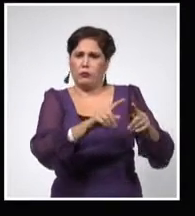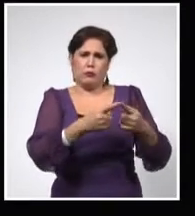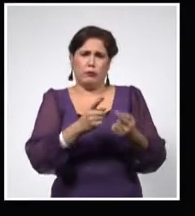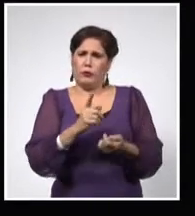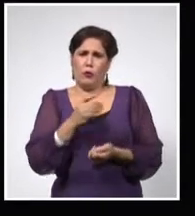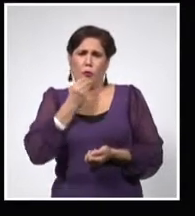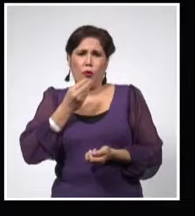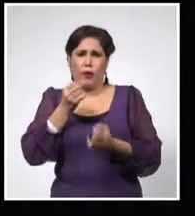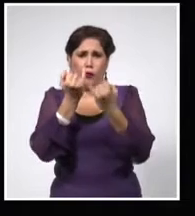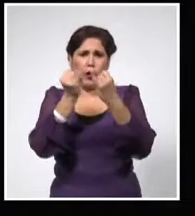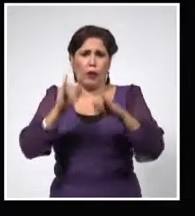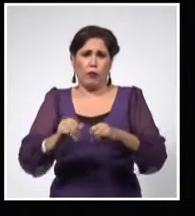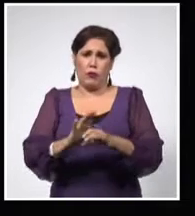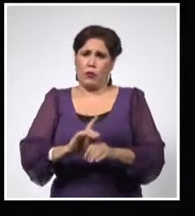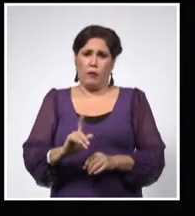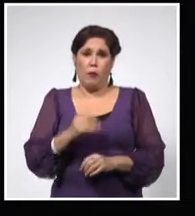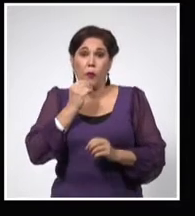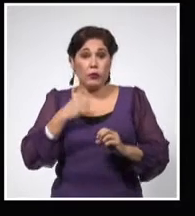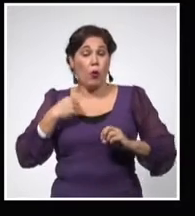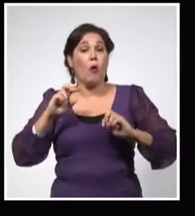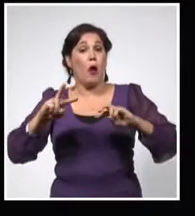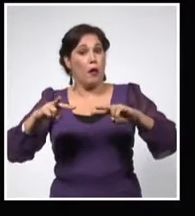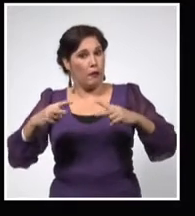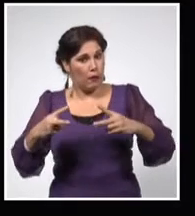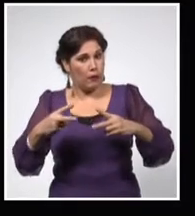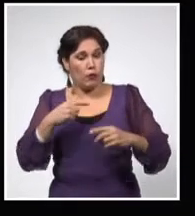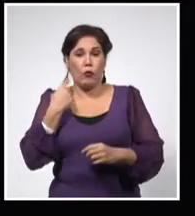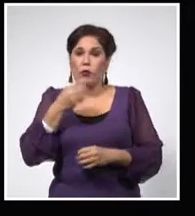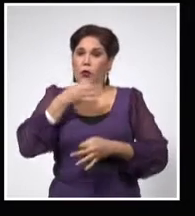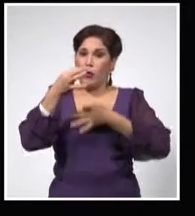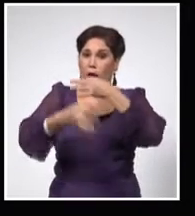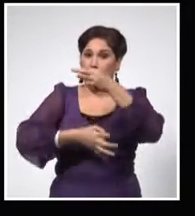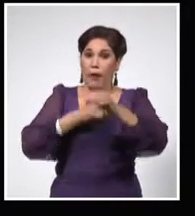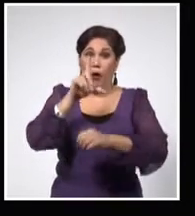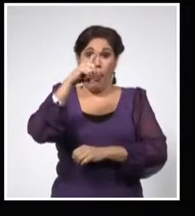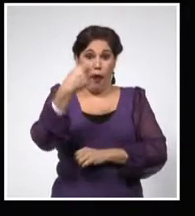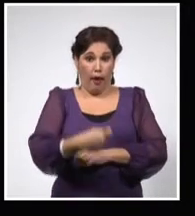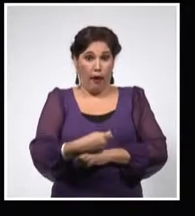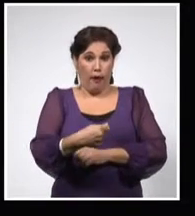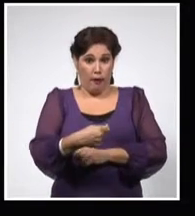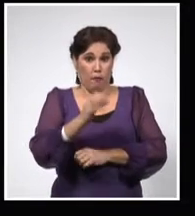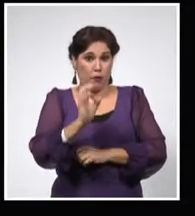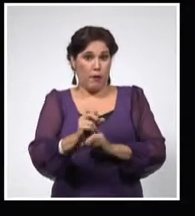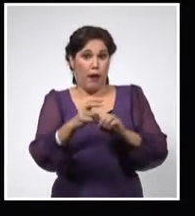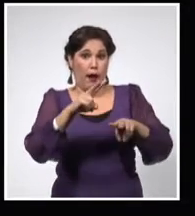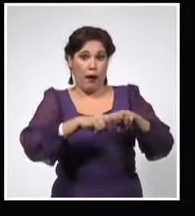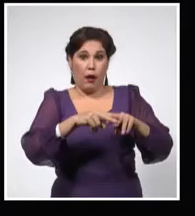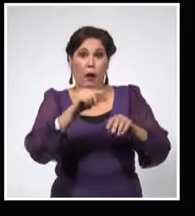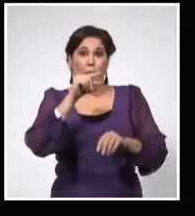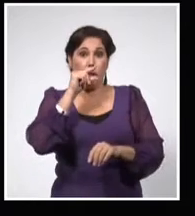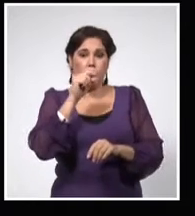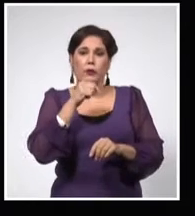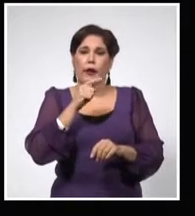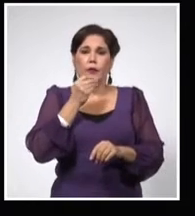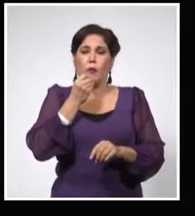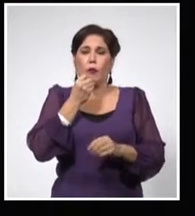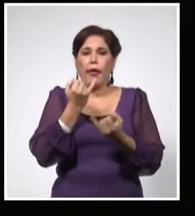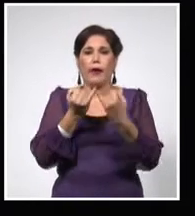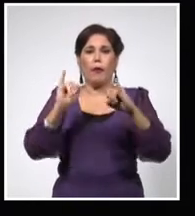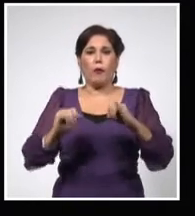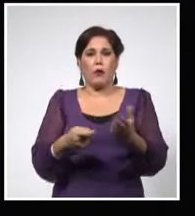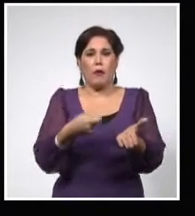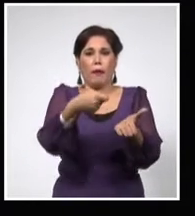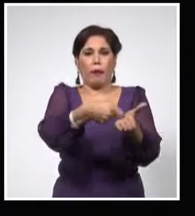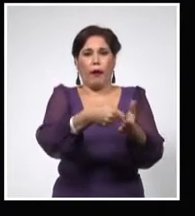resulta imposible. Y repito, por eso es que nosotros decimos que la ley se concibió para hacer que fuera imposible